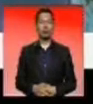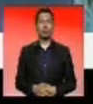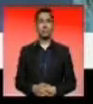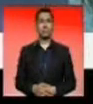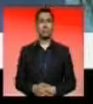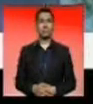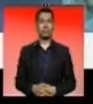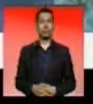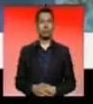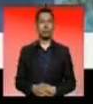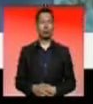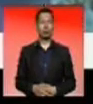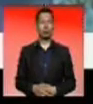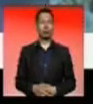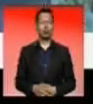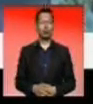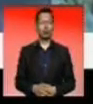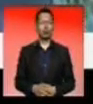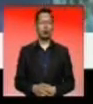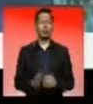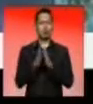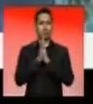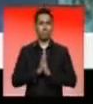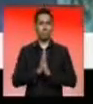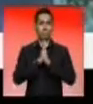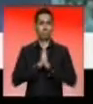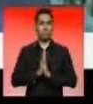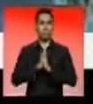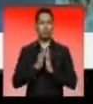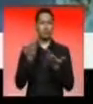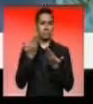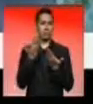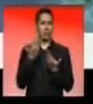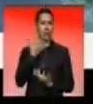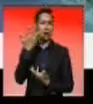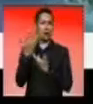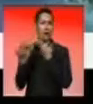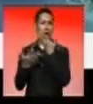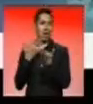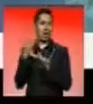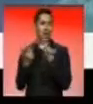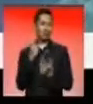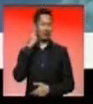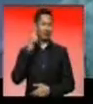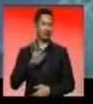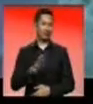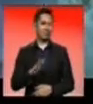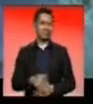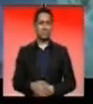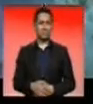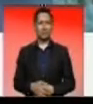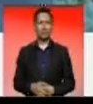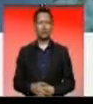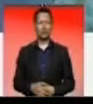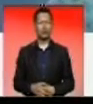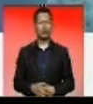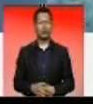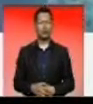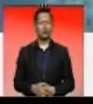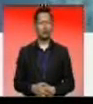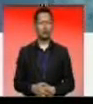buen pastor, plasmó las actitudes de fe, cercanía, humanismo,